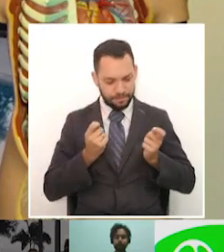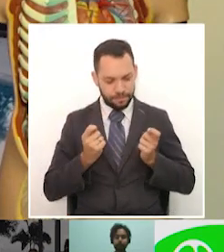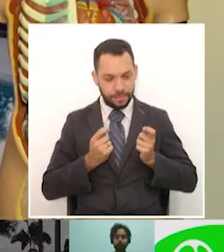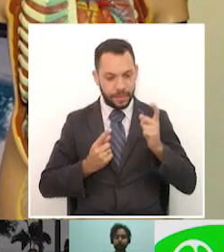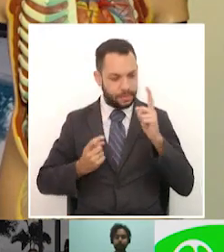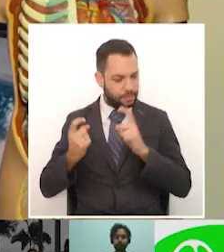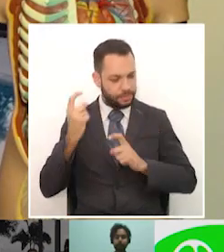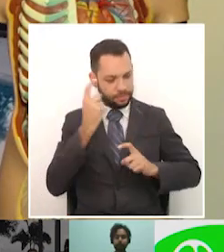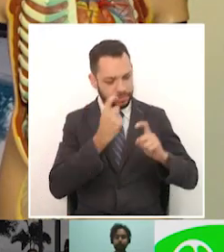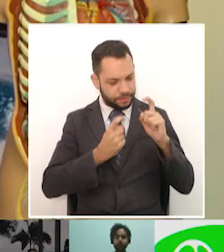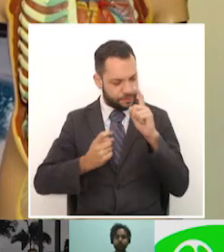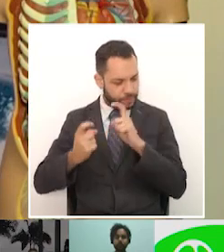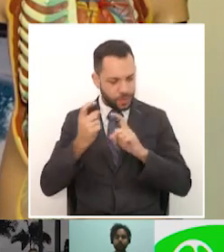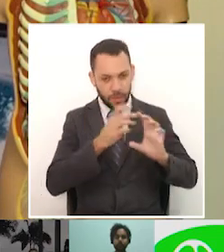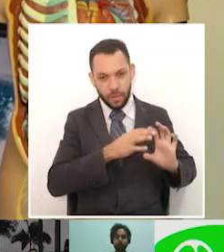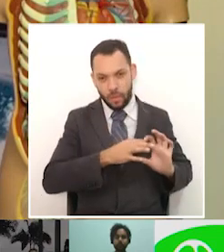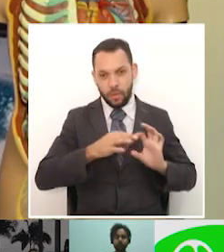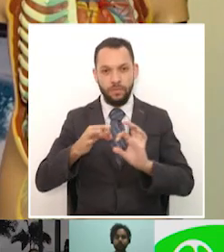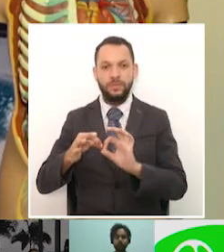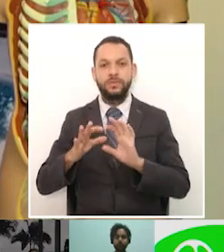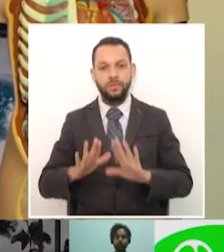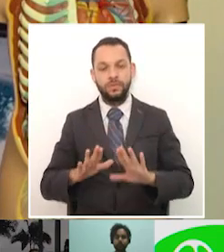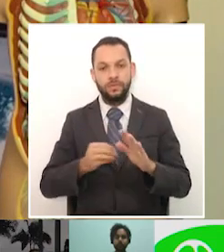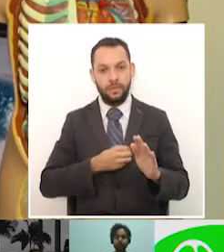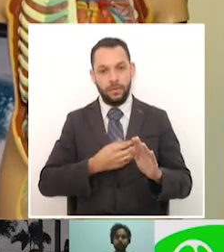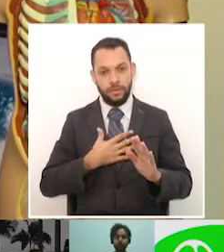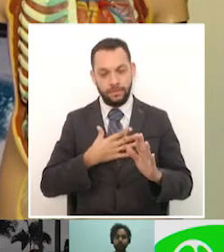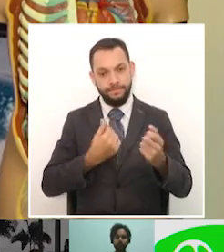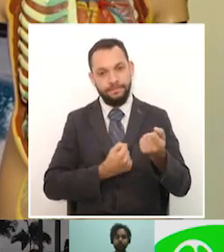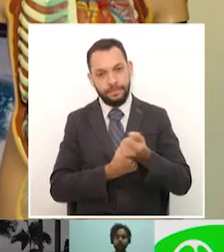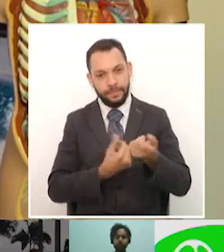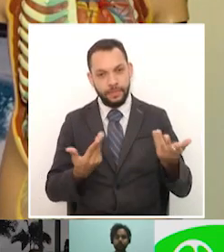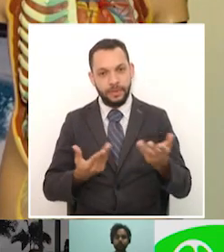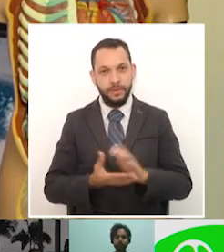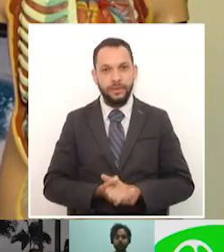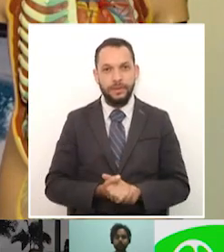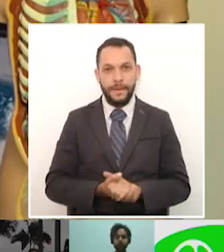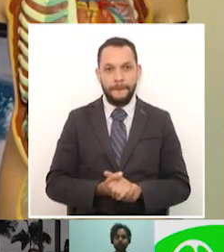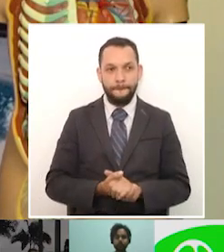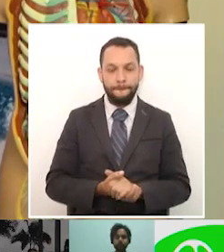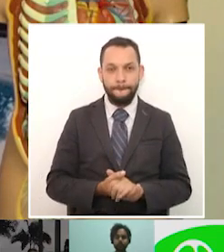ahorita tenemos unos videos fantásticos que él nos compartió para conocer este lugar.